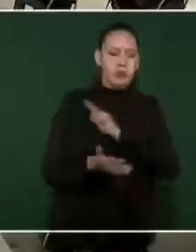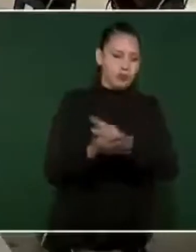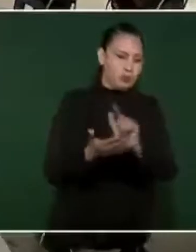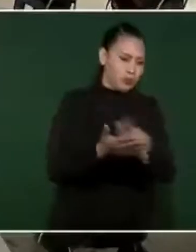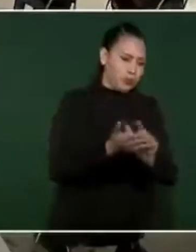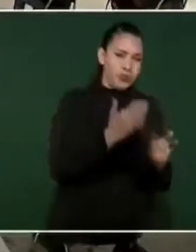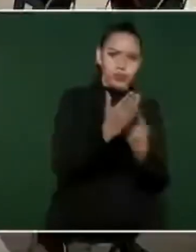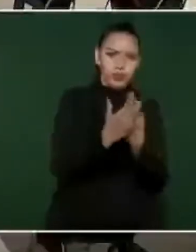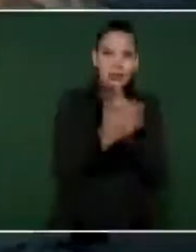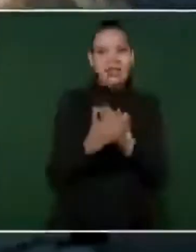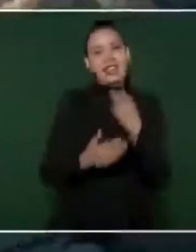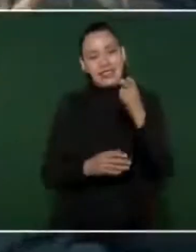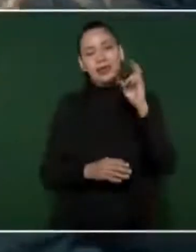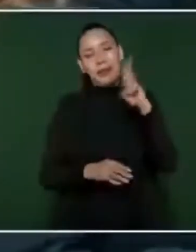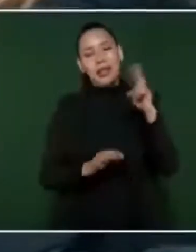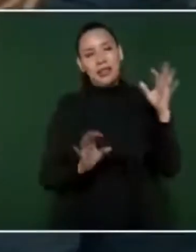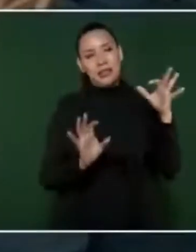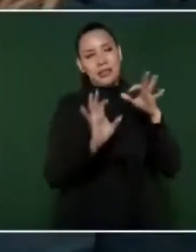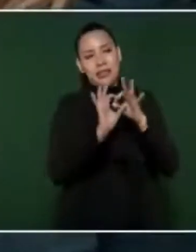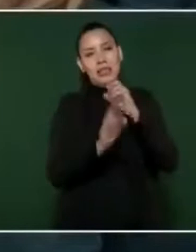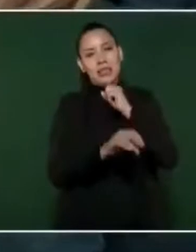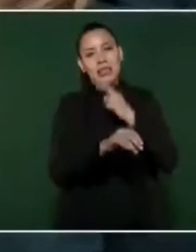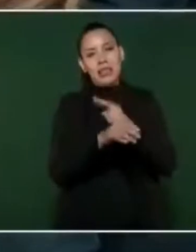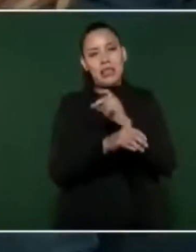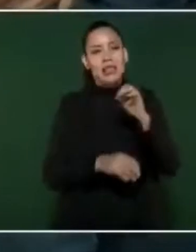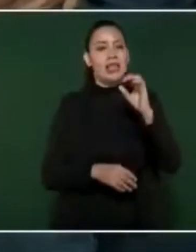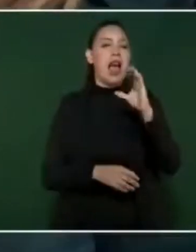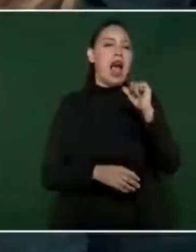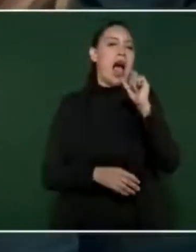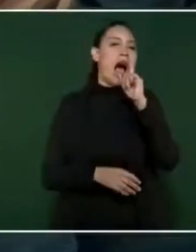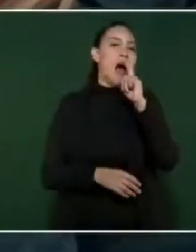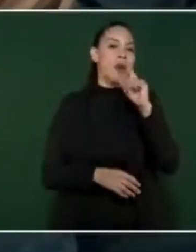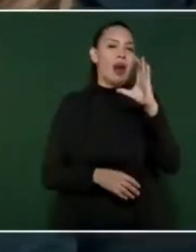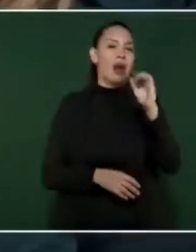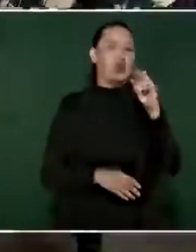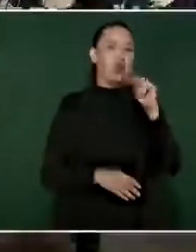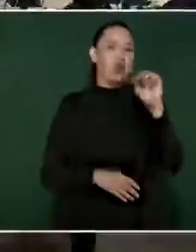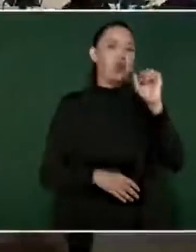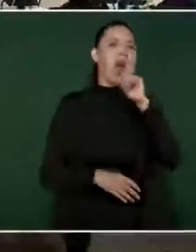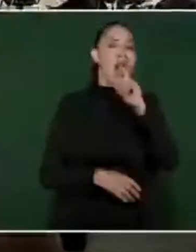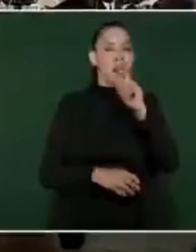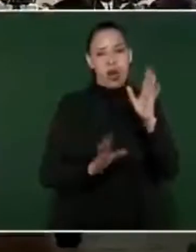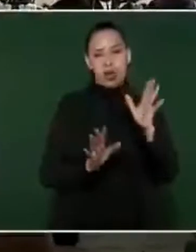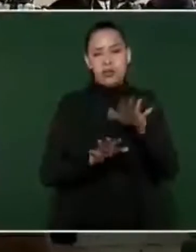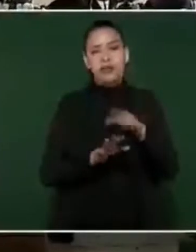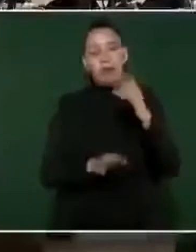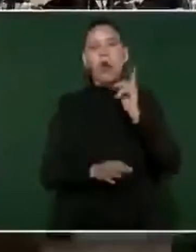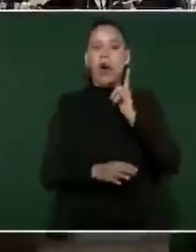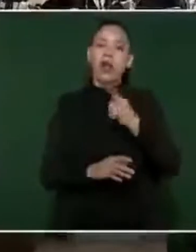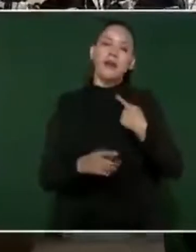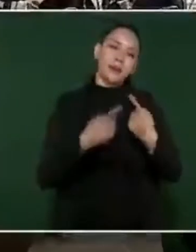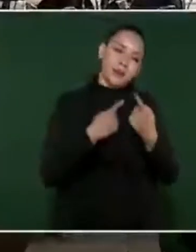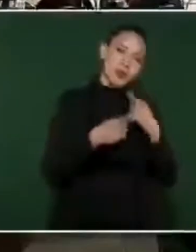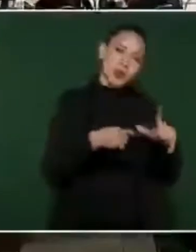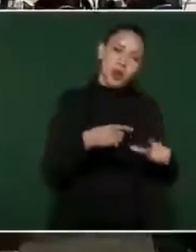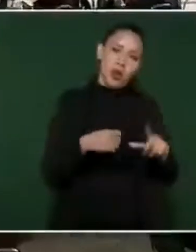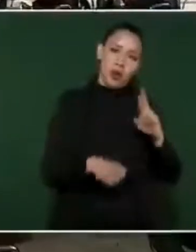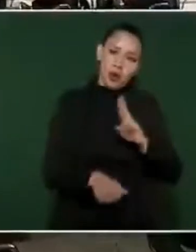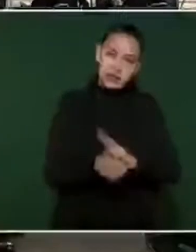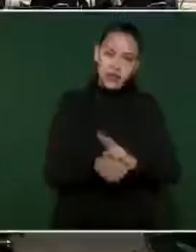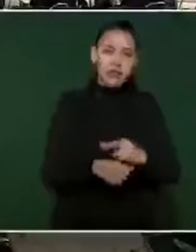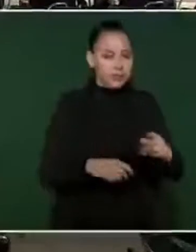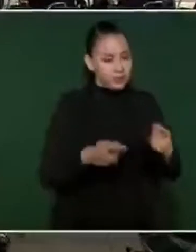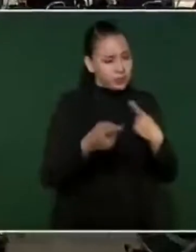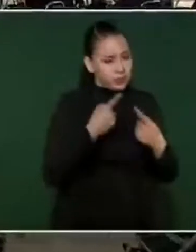la Comisión del Agua, y vamos a atenderlo. Nos vamos a poner de acuerdo con el gobernador, con el que ya dije